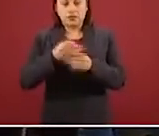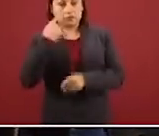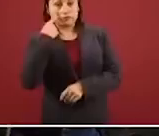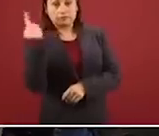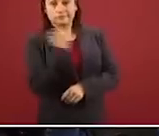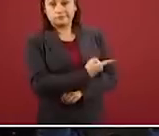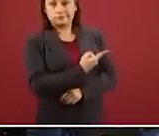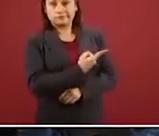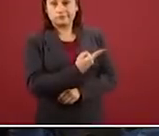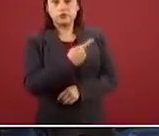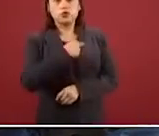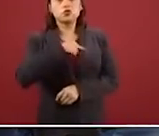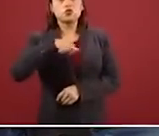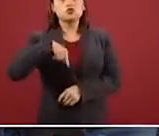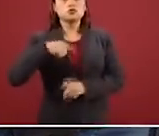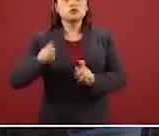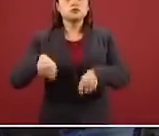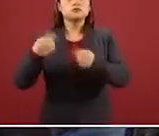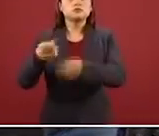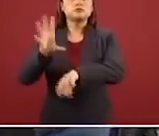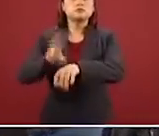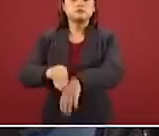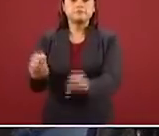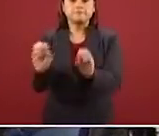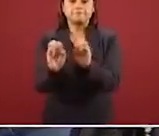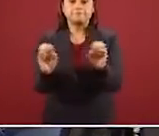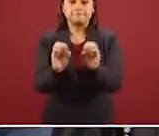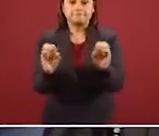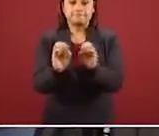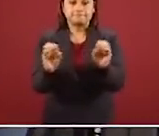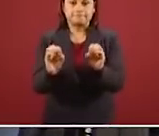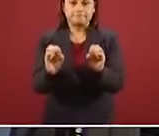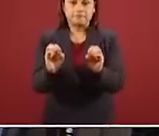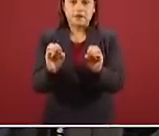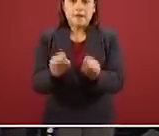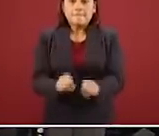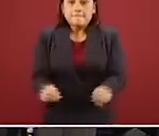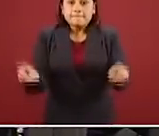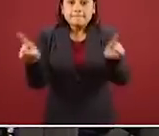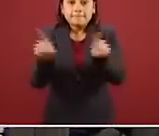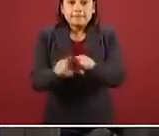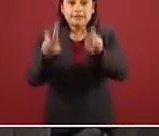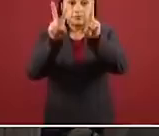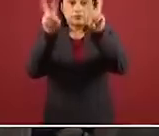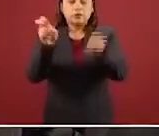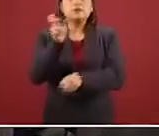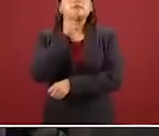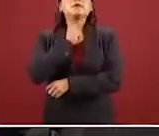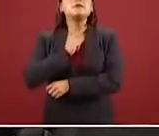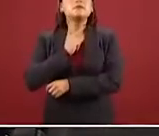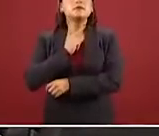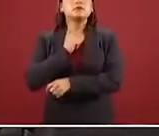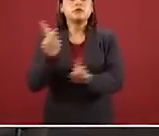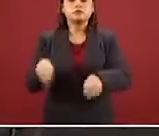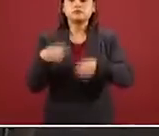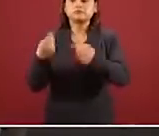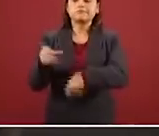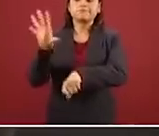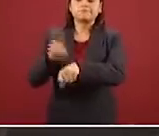0 concesiones, y en el caso del petróleo, ni una concesión, ni un contrato